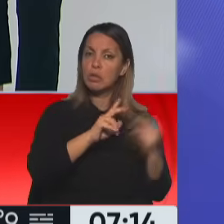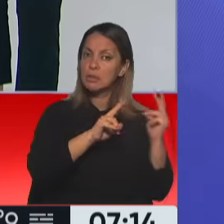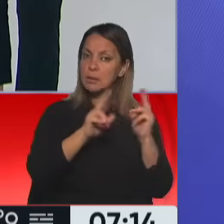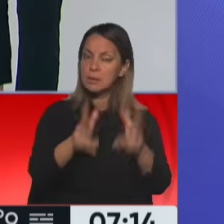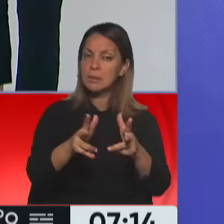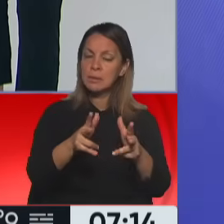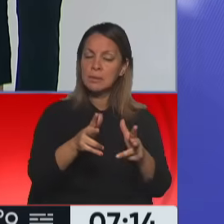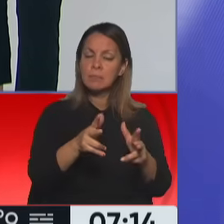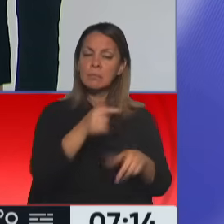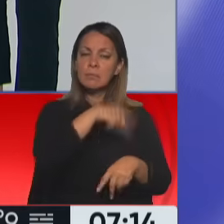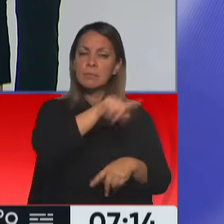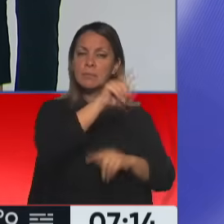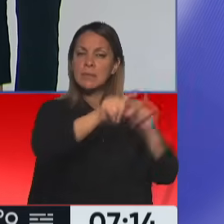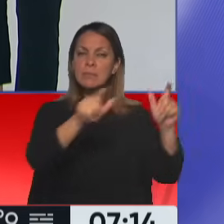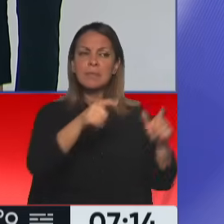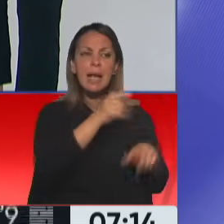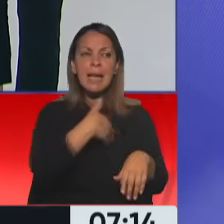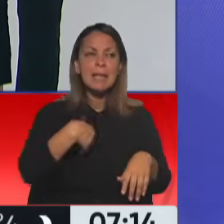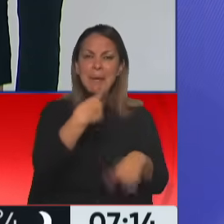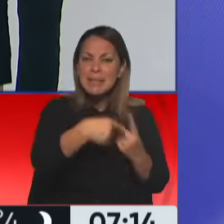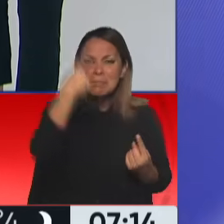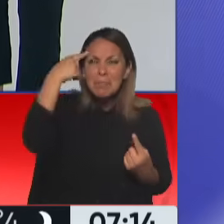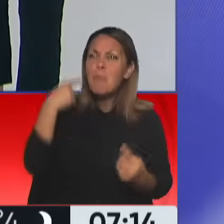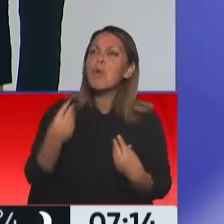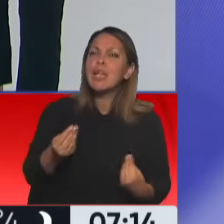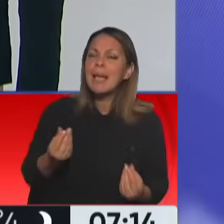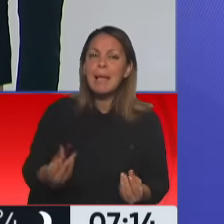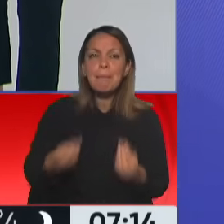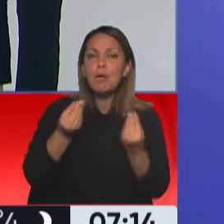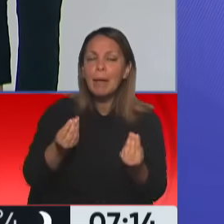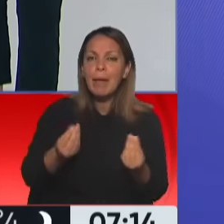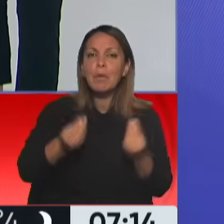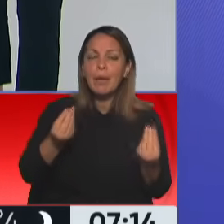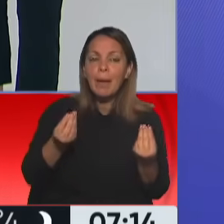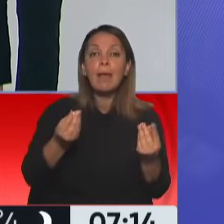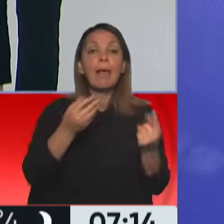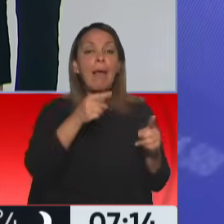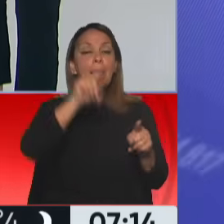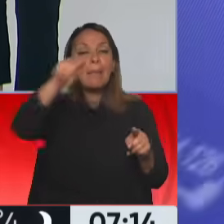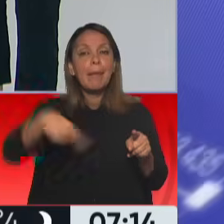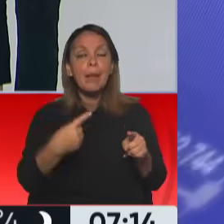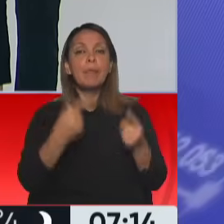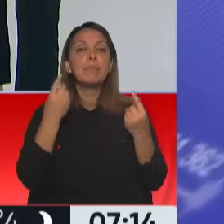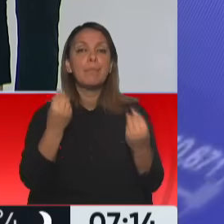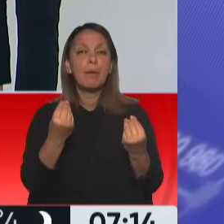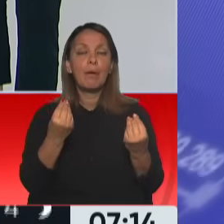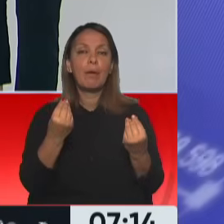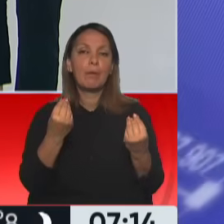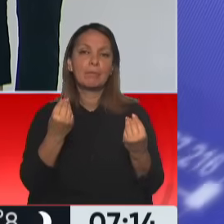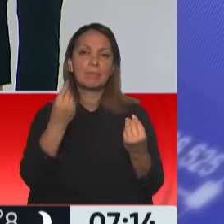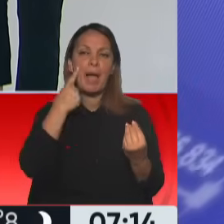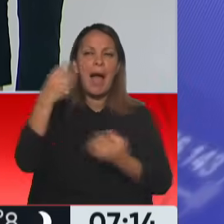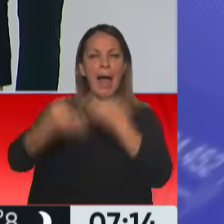a esas mamás, que era una pregunta que se hacía constantemente. Y esto surgió desde los indicadores que surgieron de las pericias